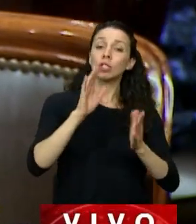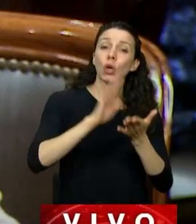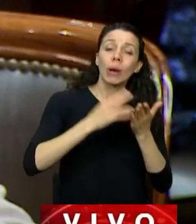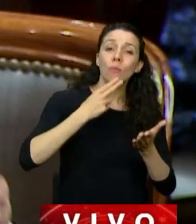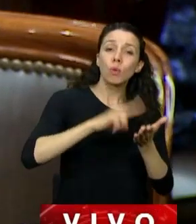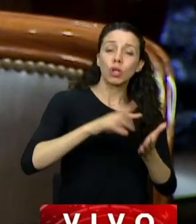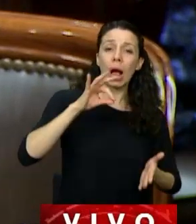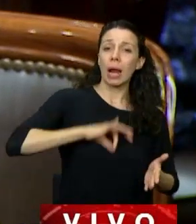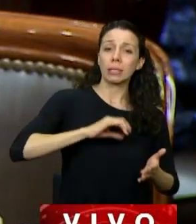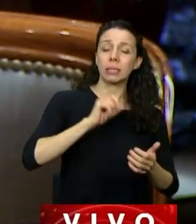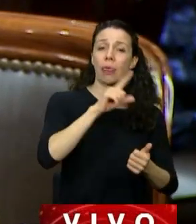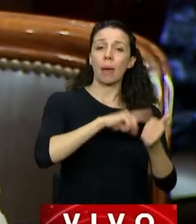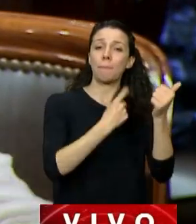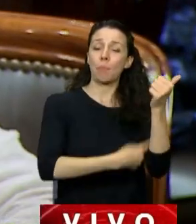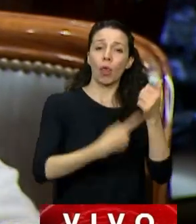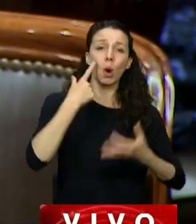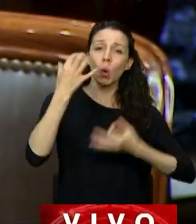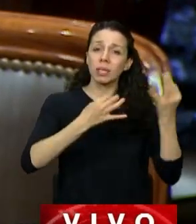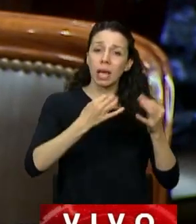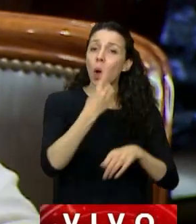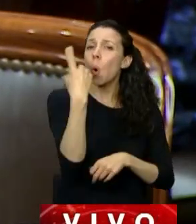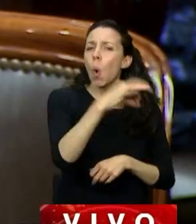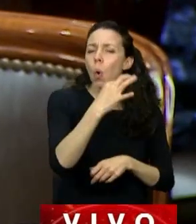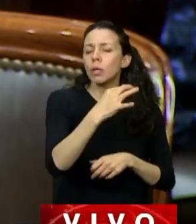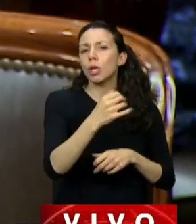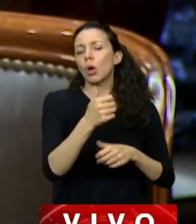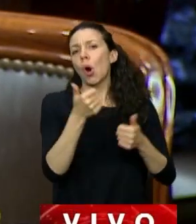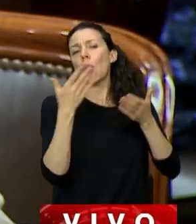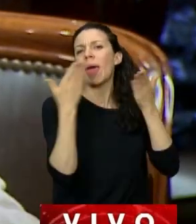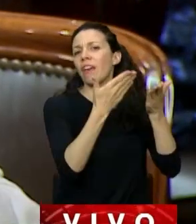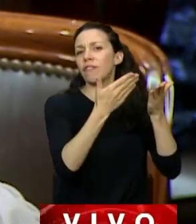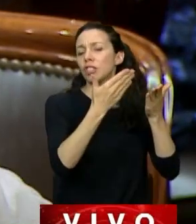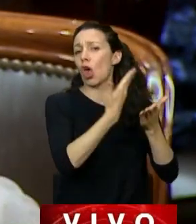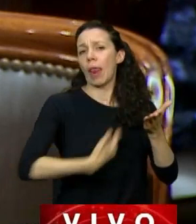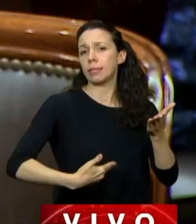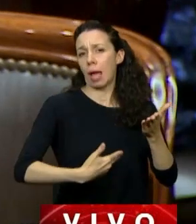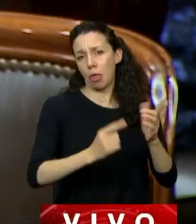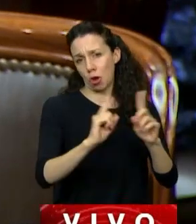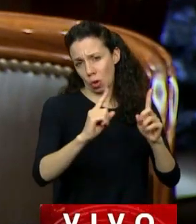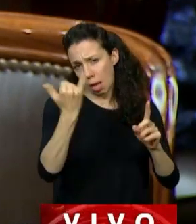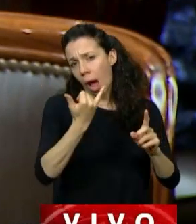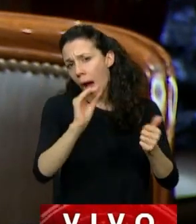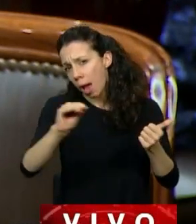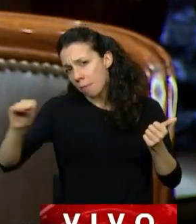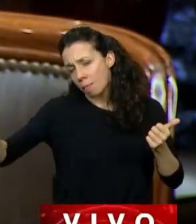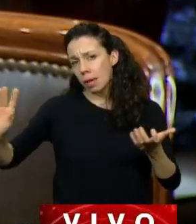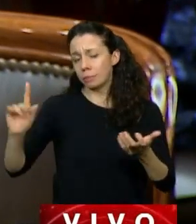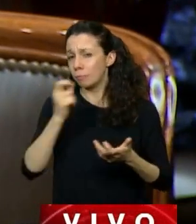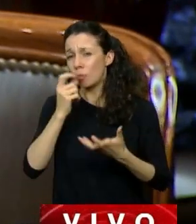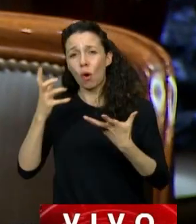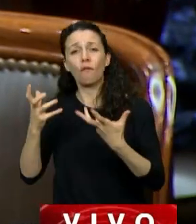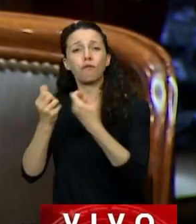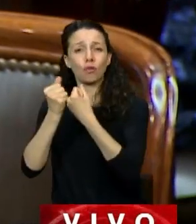Poder Judicial no es el único privilegio que hay en el Estado. Lamentablemente, nosotros desde la Fundación Argentina Porvenir